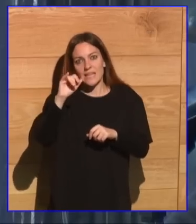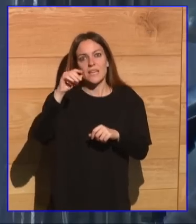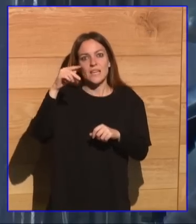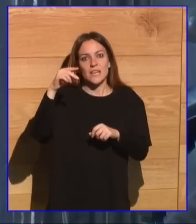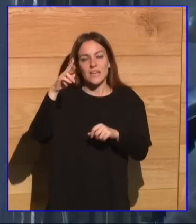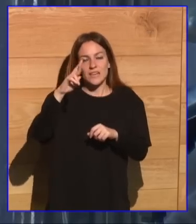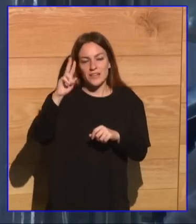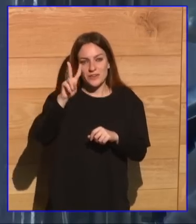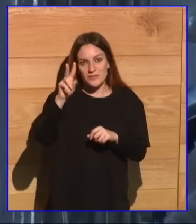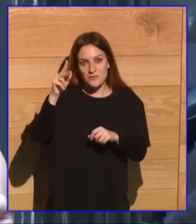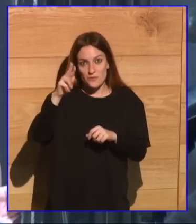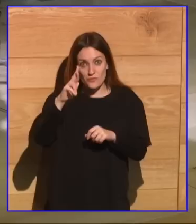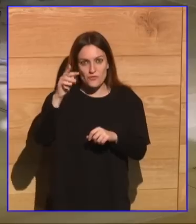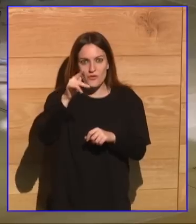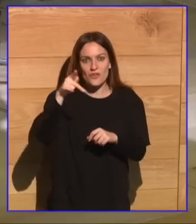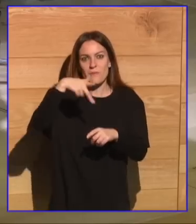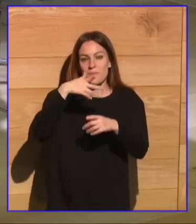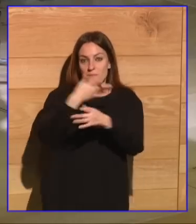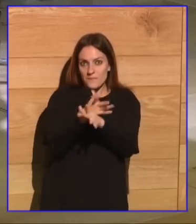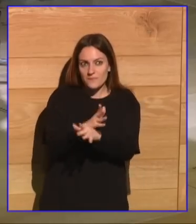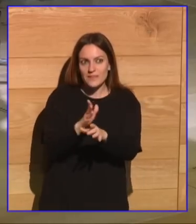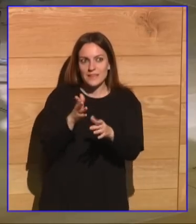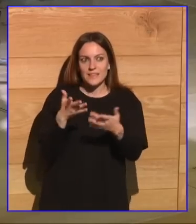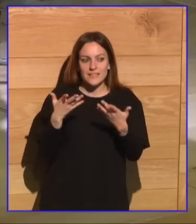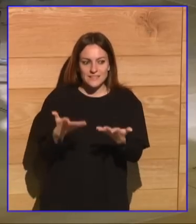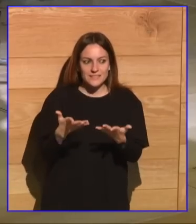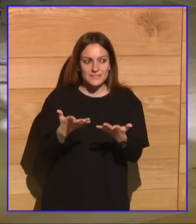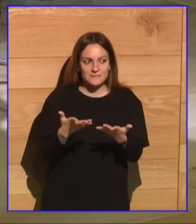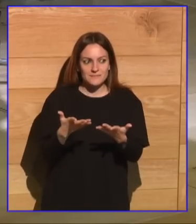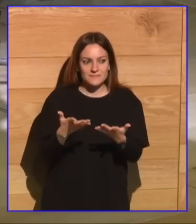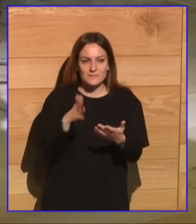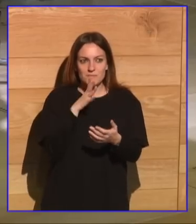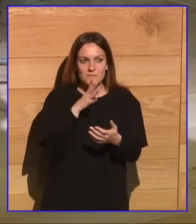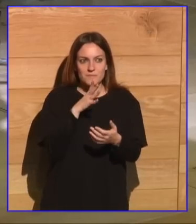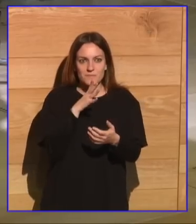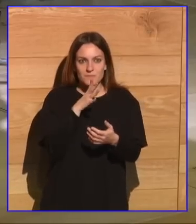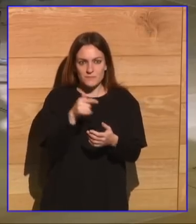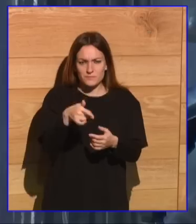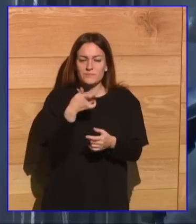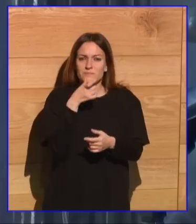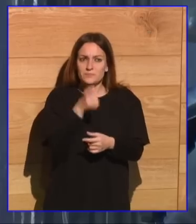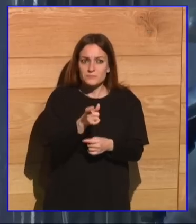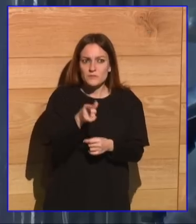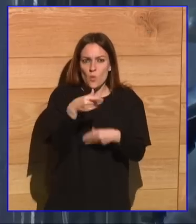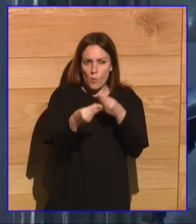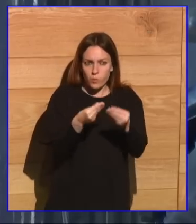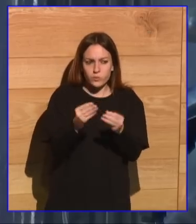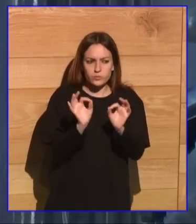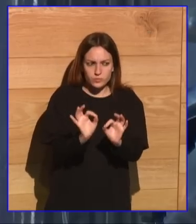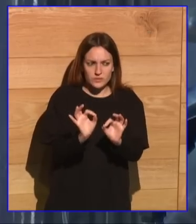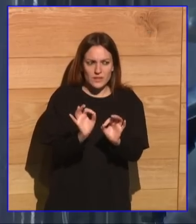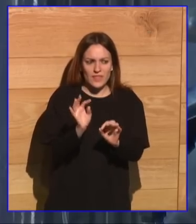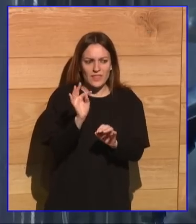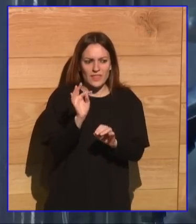Ah. es que no hay otra manera de decirlo, es porque el informe ponía thrusting. The bare rear of Mickey Rourke